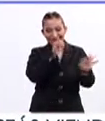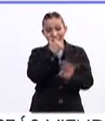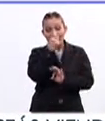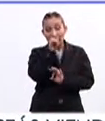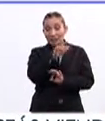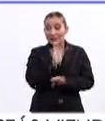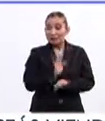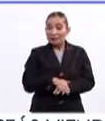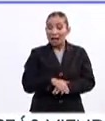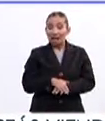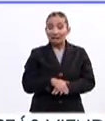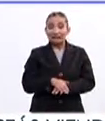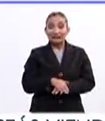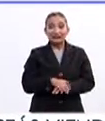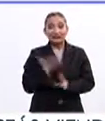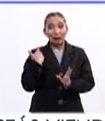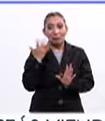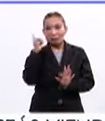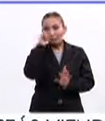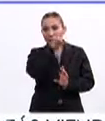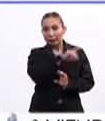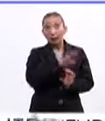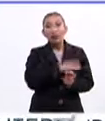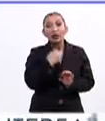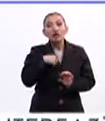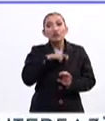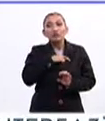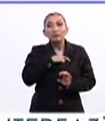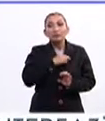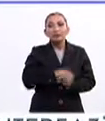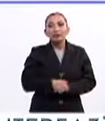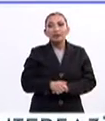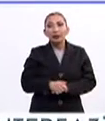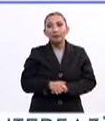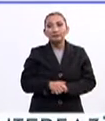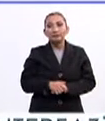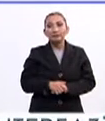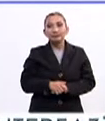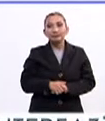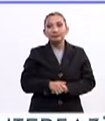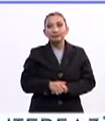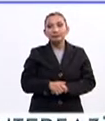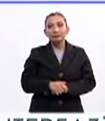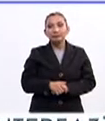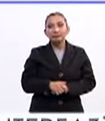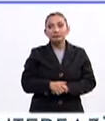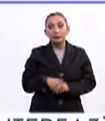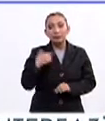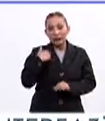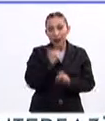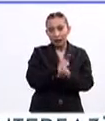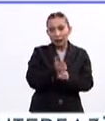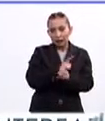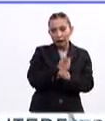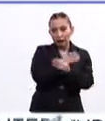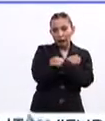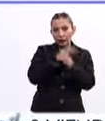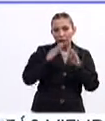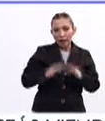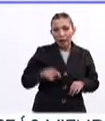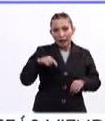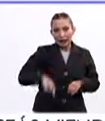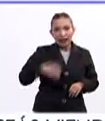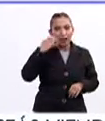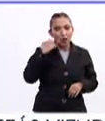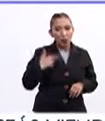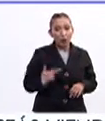ahí lo más complicado, porque estábamos muy... Bueno, al menos de la licenciatura en Educación Física de aquí de